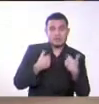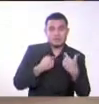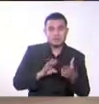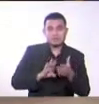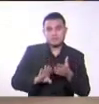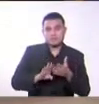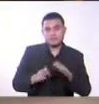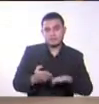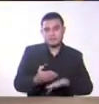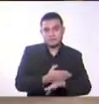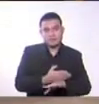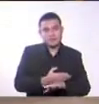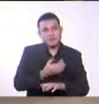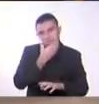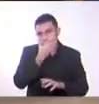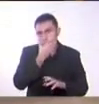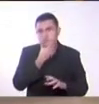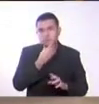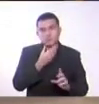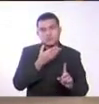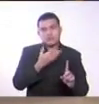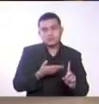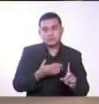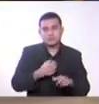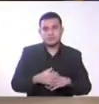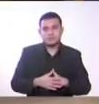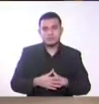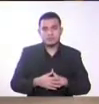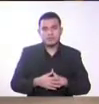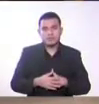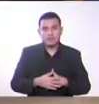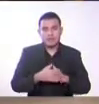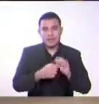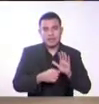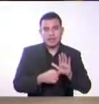eso, también, Federico, me gustaría que les mostráramos a todos